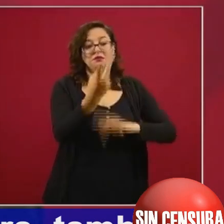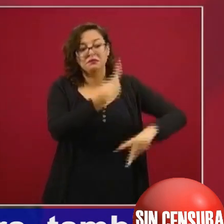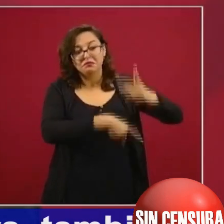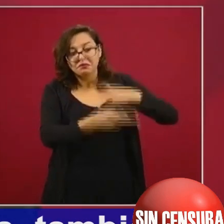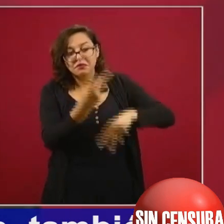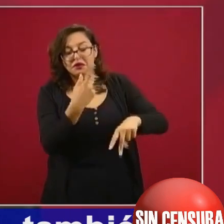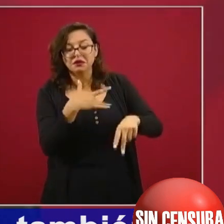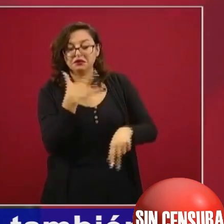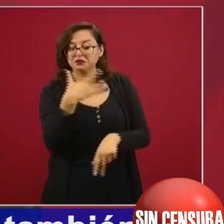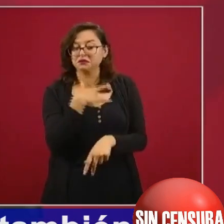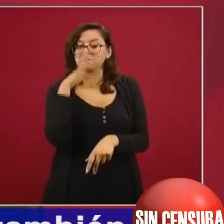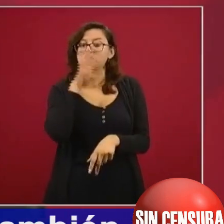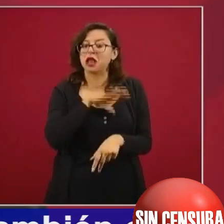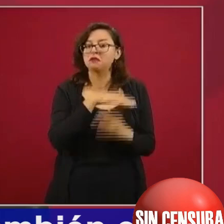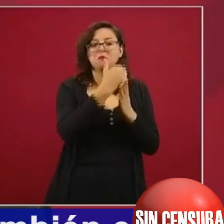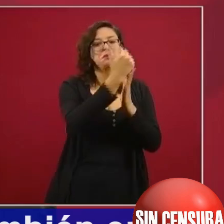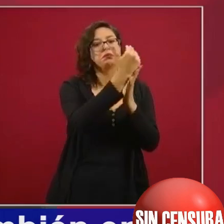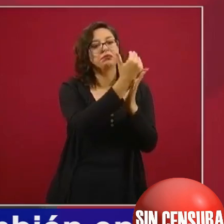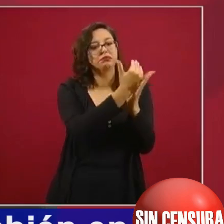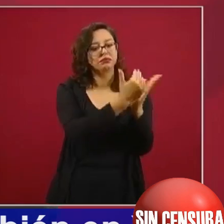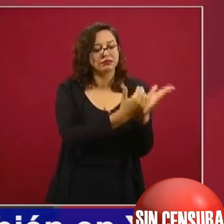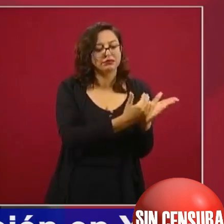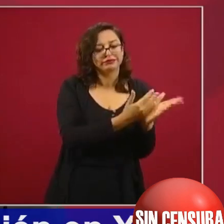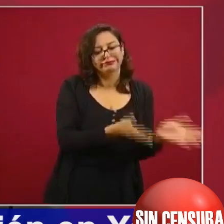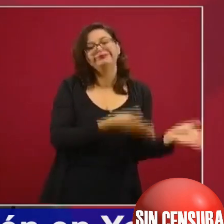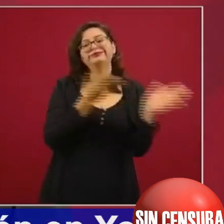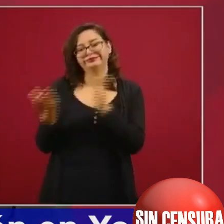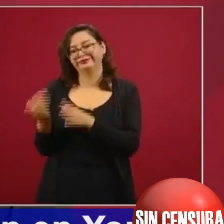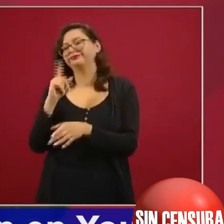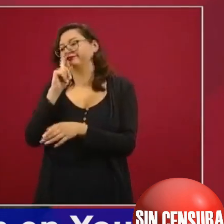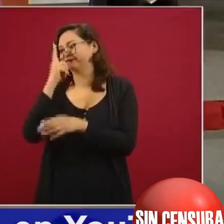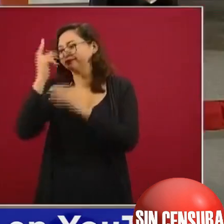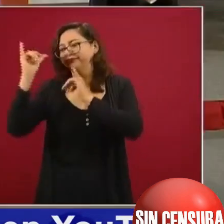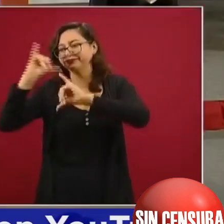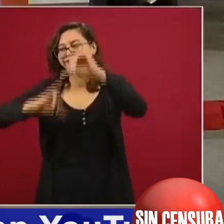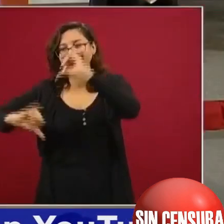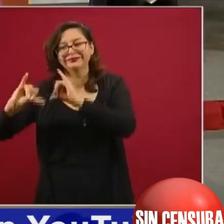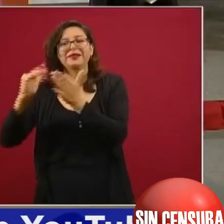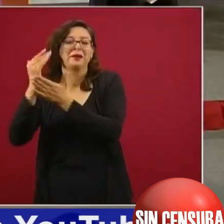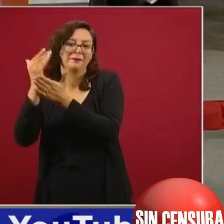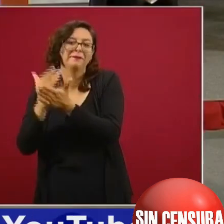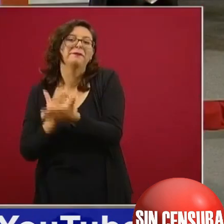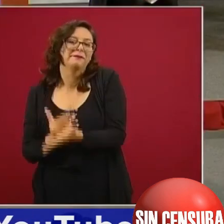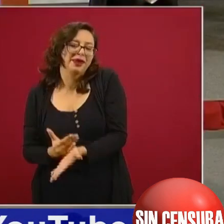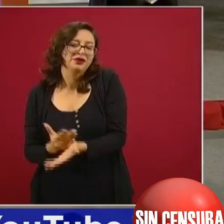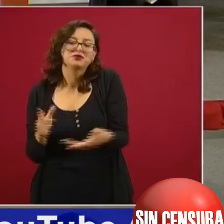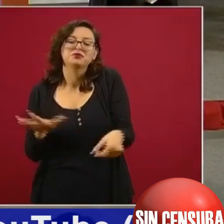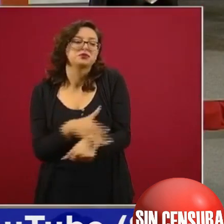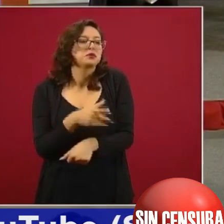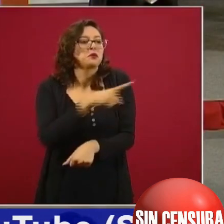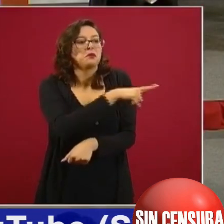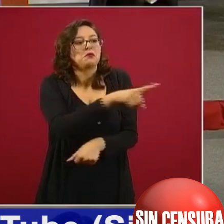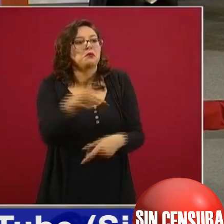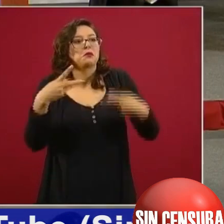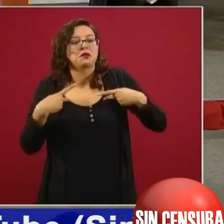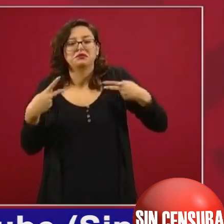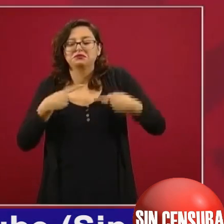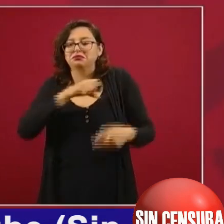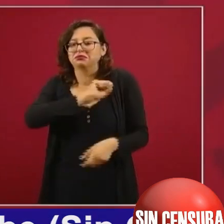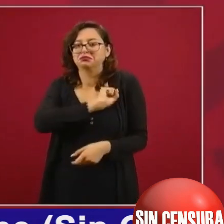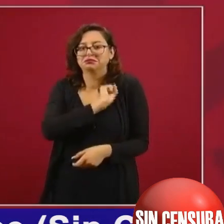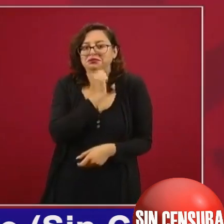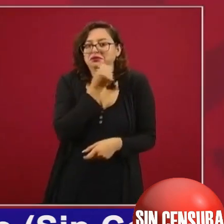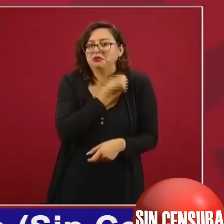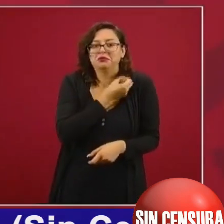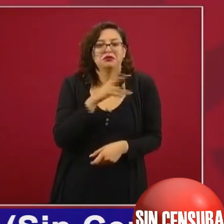que presentan los síntomas, hay menos pruebas porque hay menos personas que necesitan que se les realice la